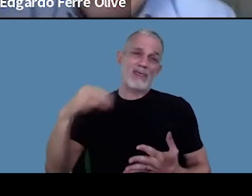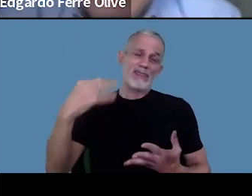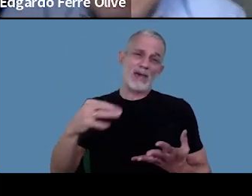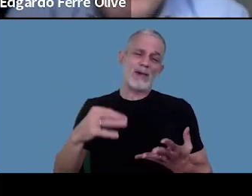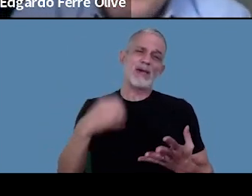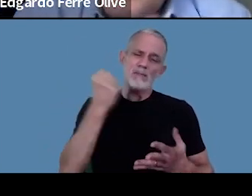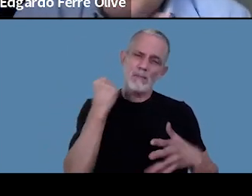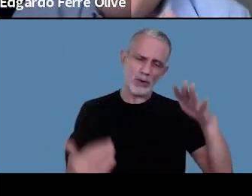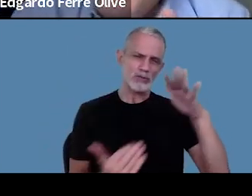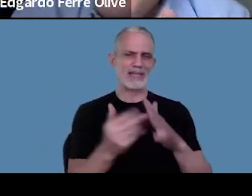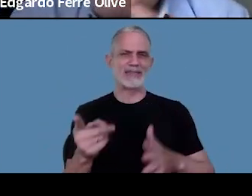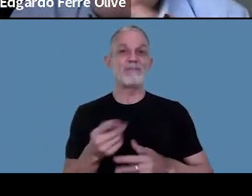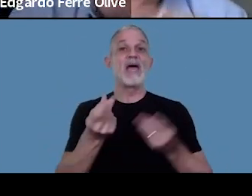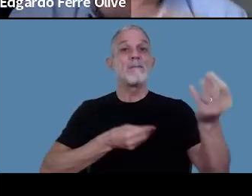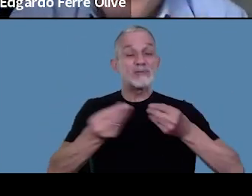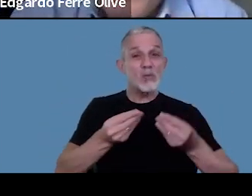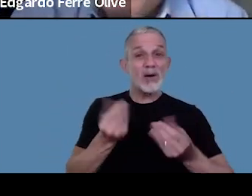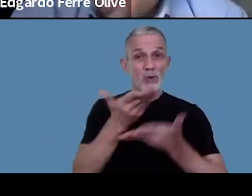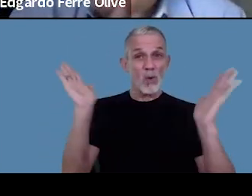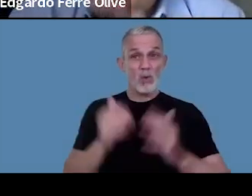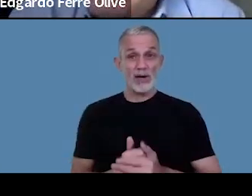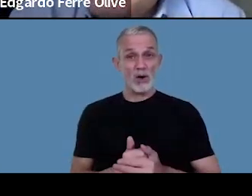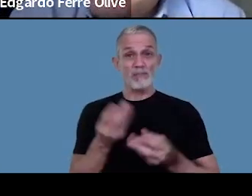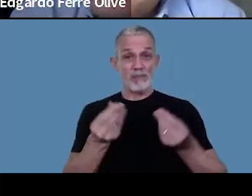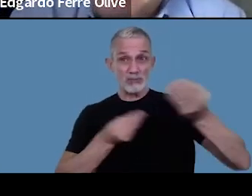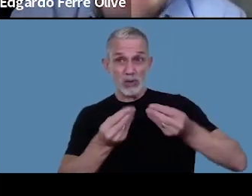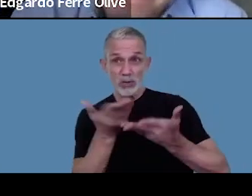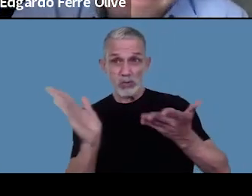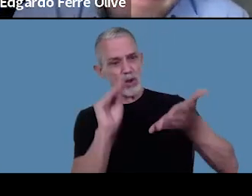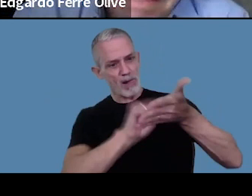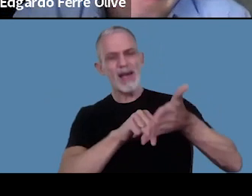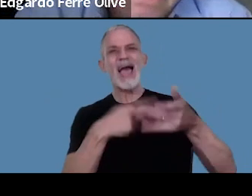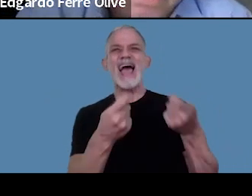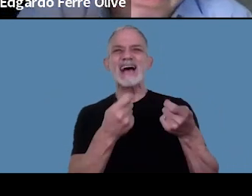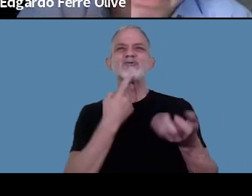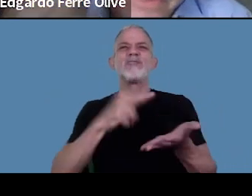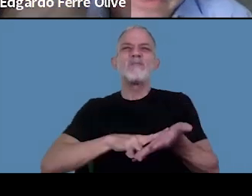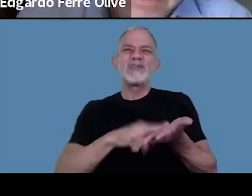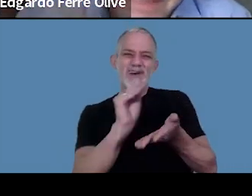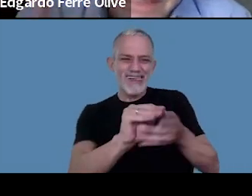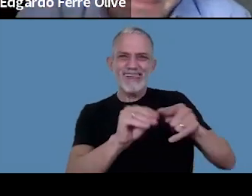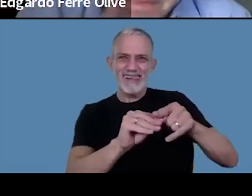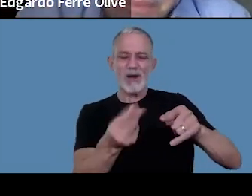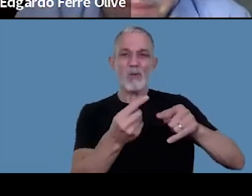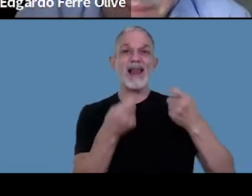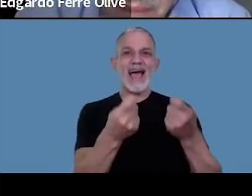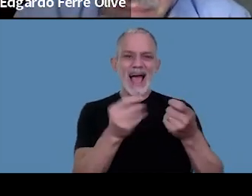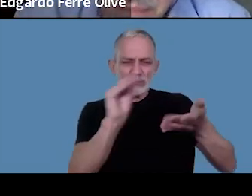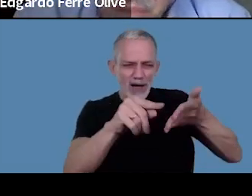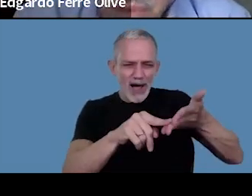El presupuesto público, porque en el presupuesto público entra el gasto tributario también, El gasto tributario es lo que se deja de